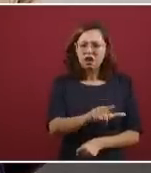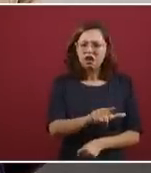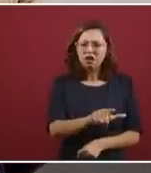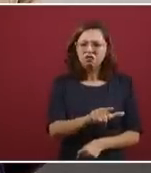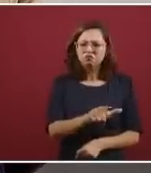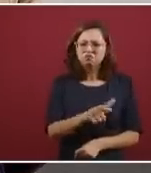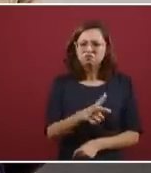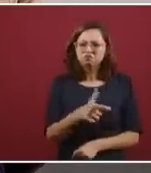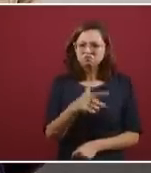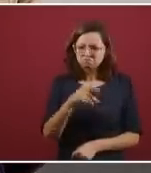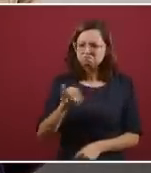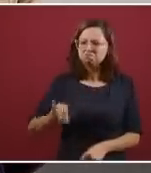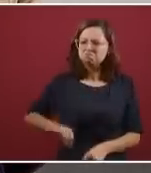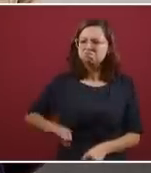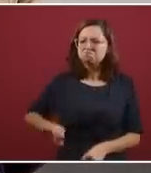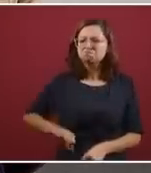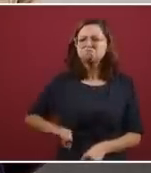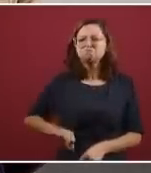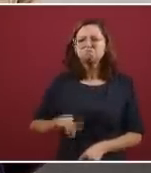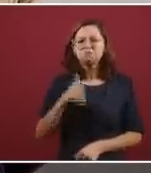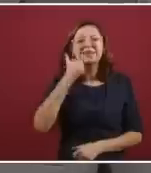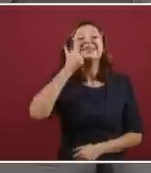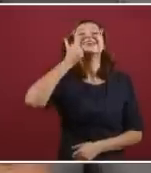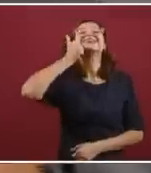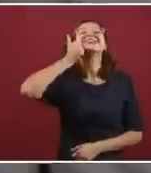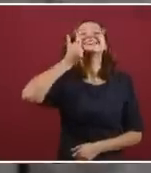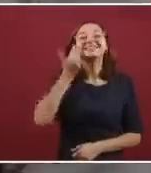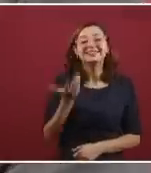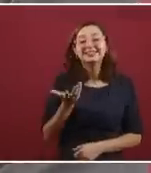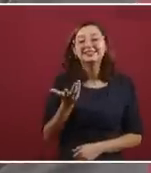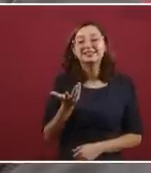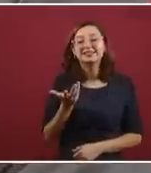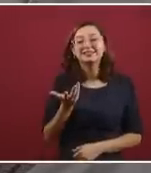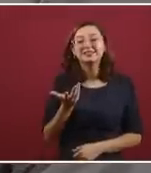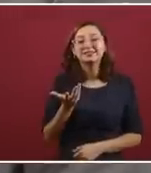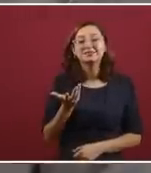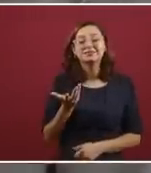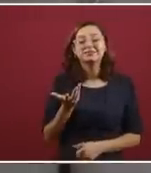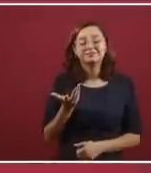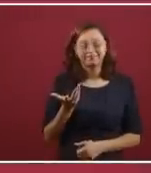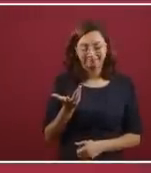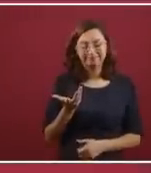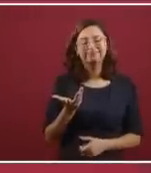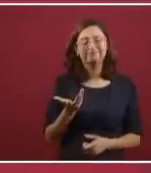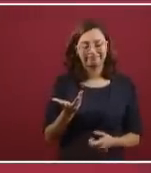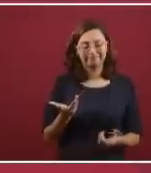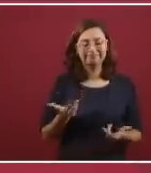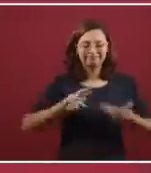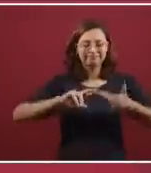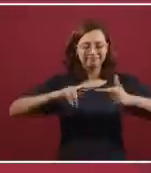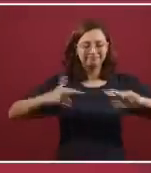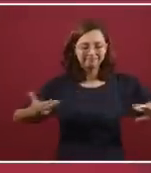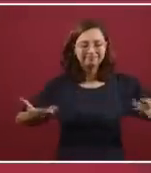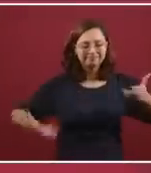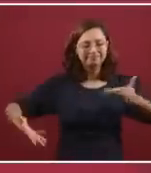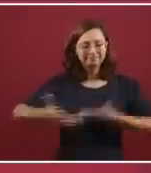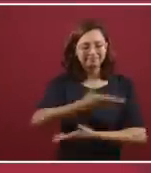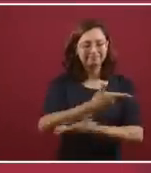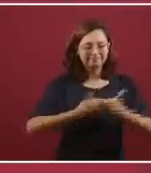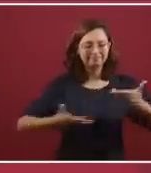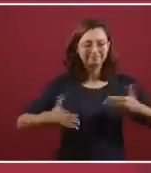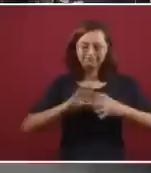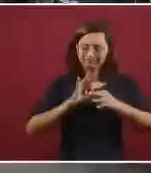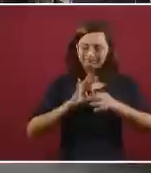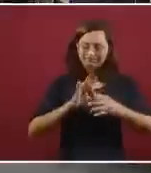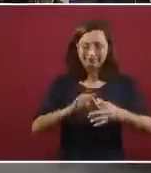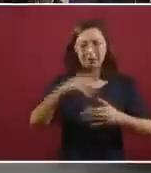entusiasmo para que se mantengan buenas relaciones entre mexico y